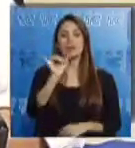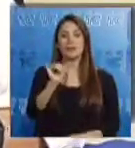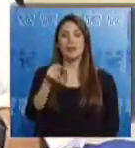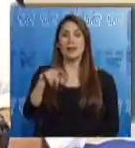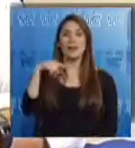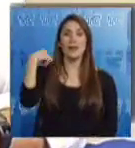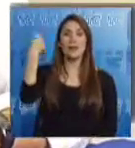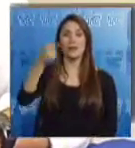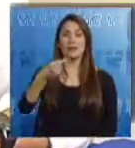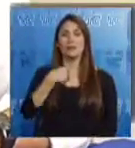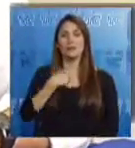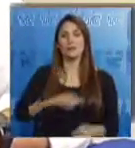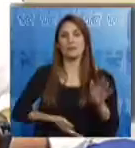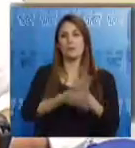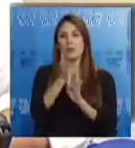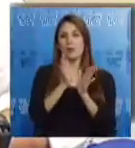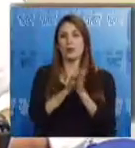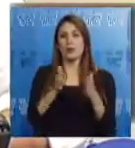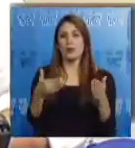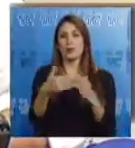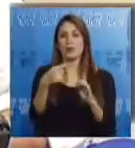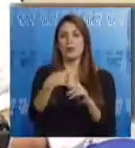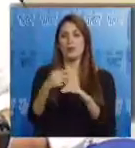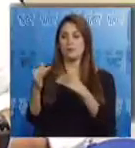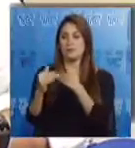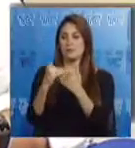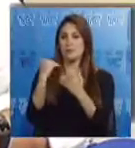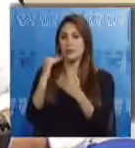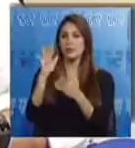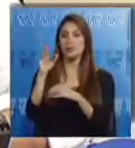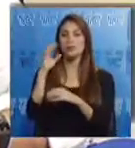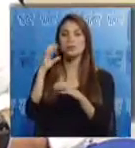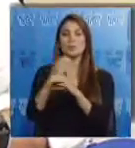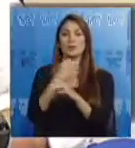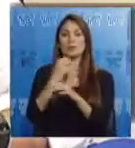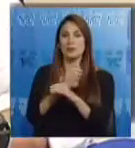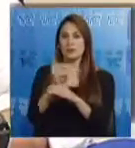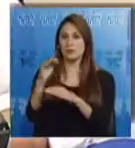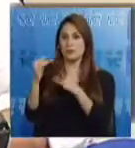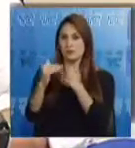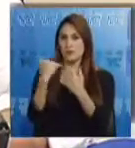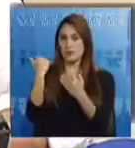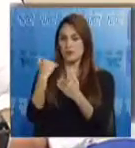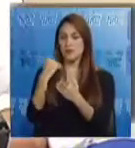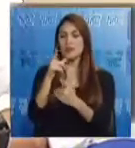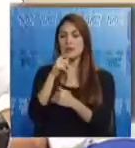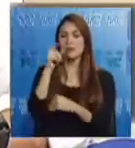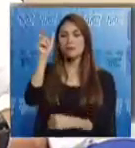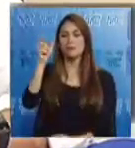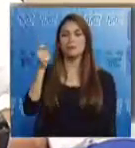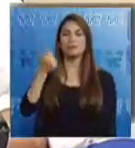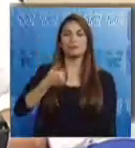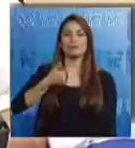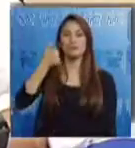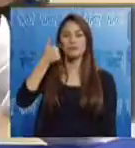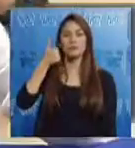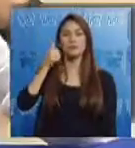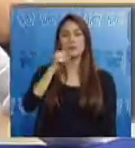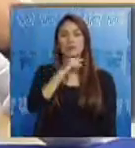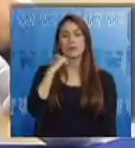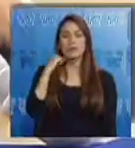tengo que estar en el Vaticano, ha tenido la gentileza de invitarme a la Academia de Ciencias del Vaticano, dirigido por Monseñor Marcelo Sánchez